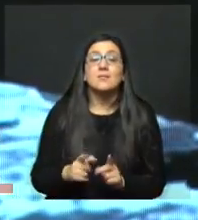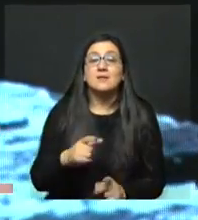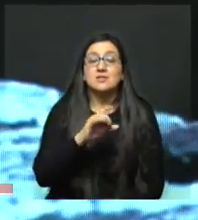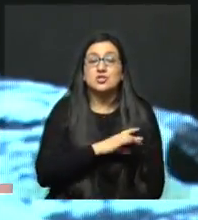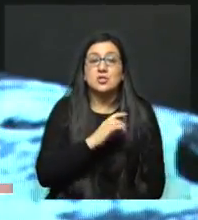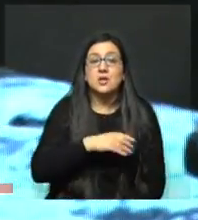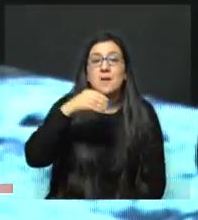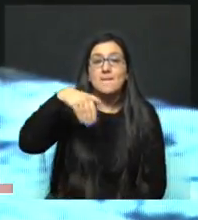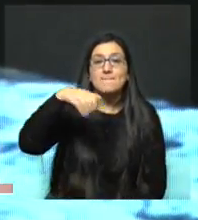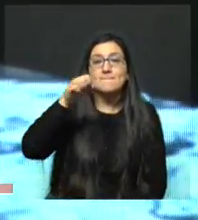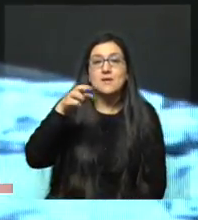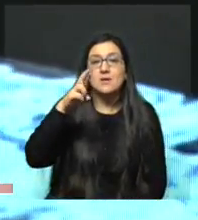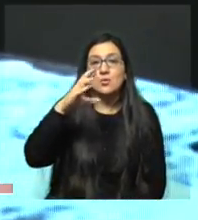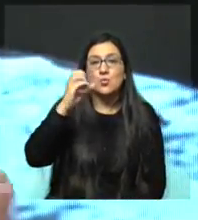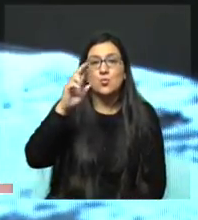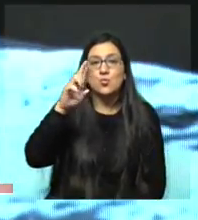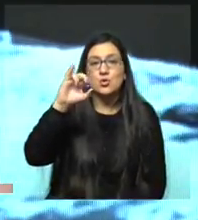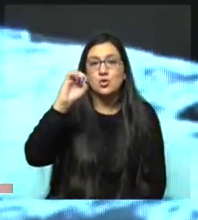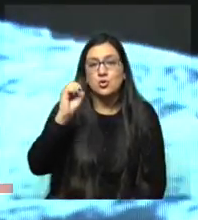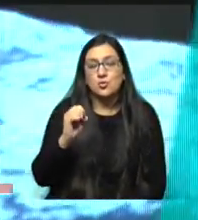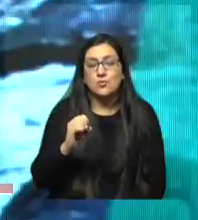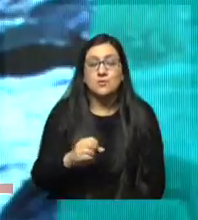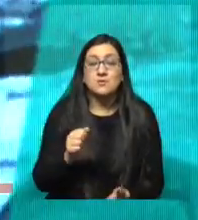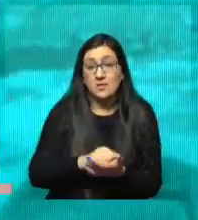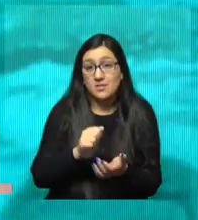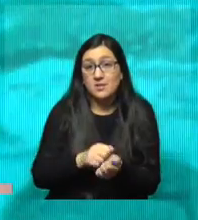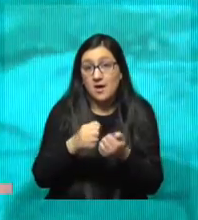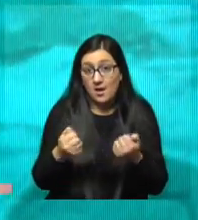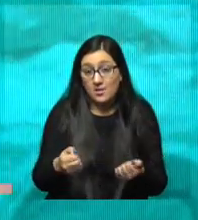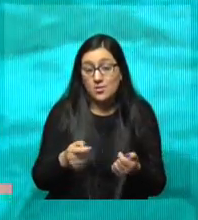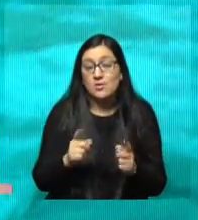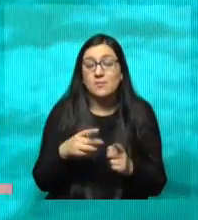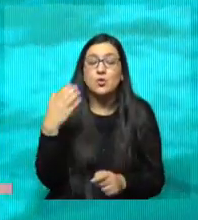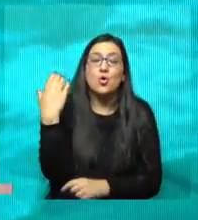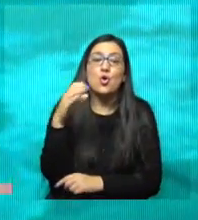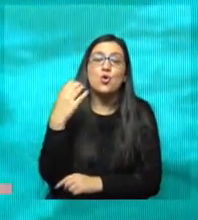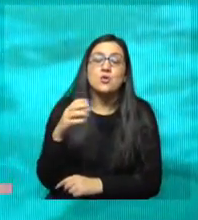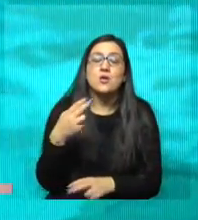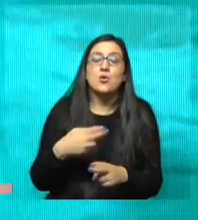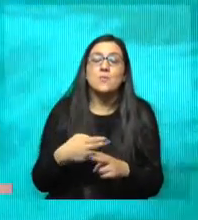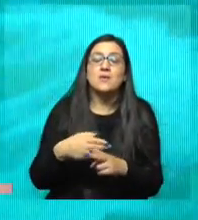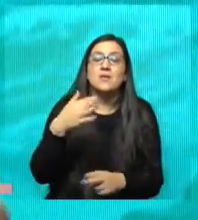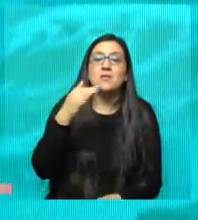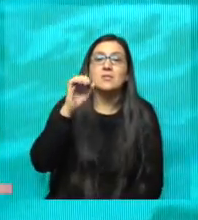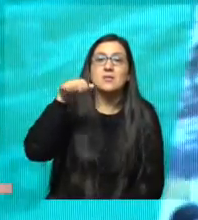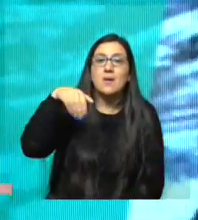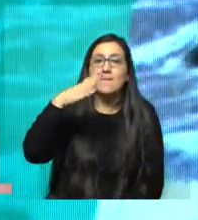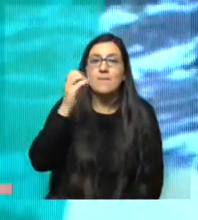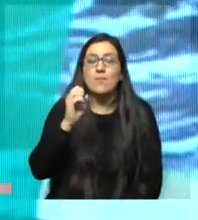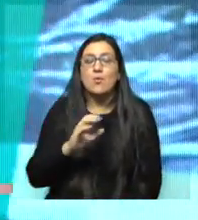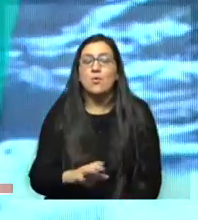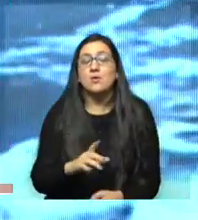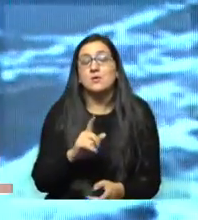diario, sigue siendo una de las principales fuentes de información. En Colombia, el Tiempo. O sea, los medios